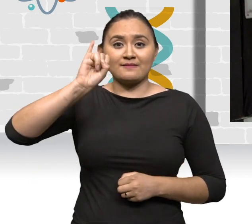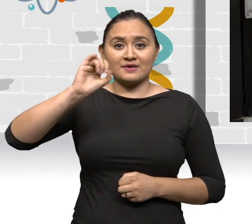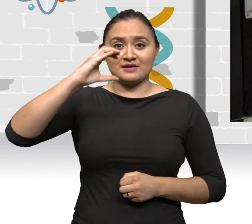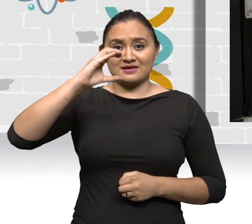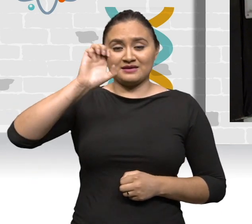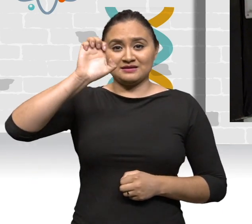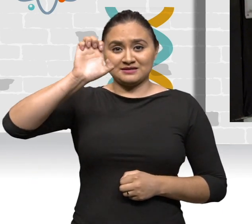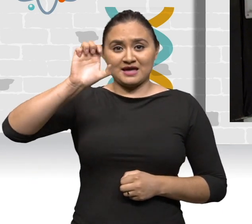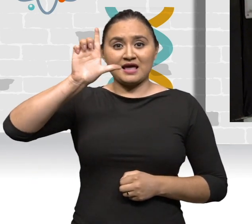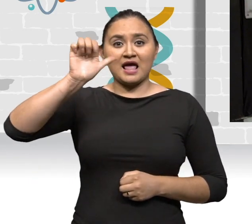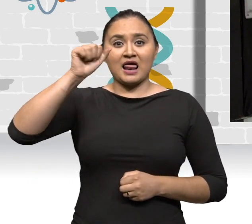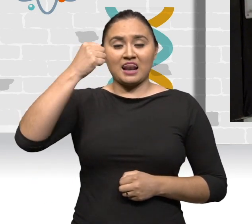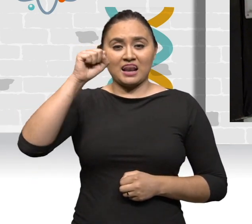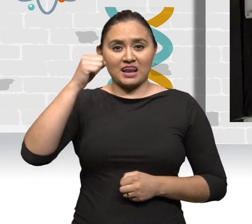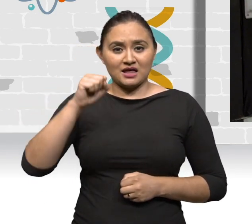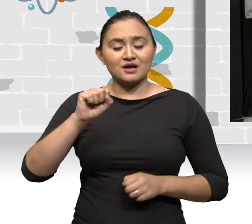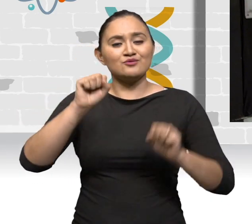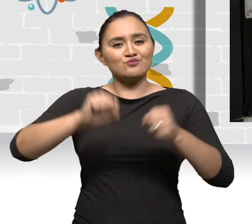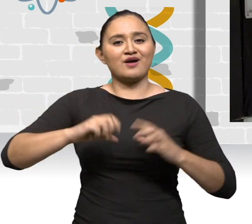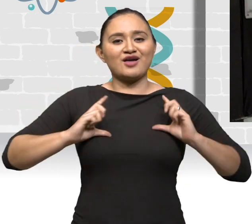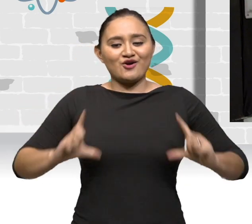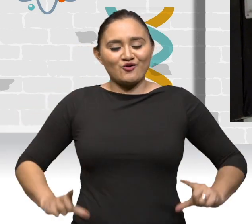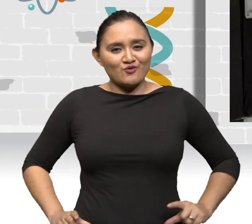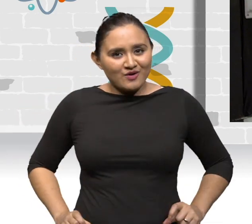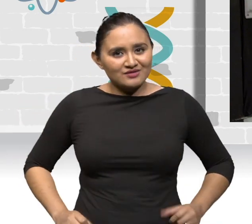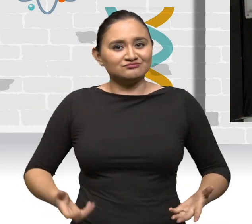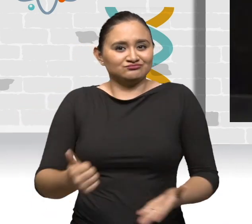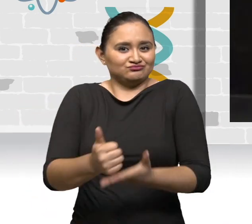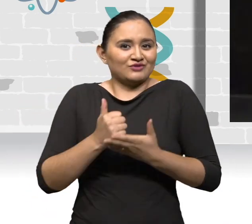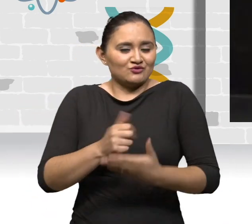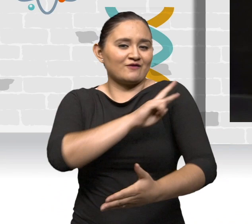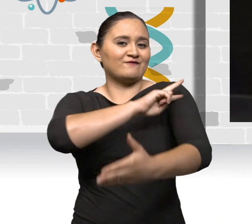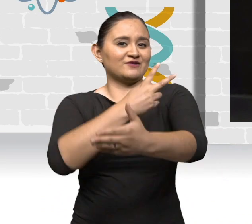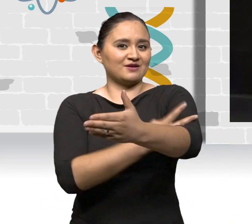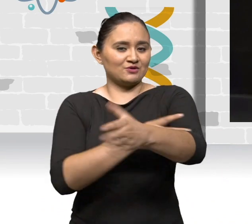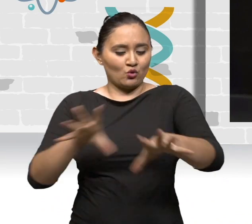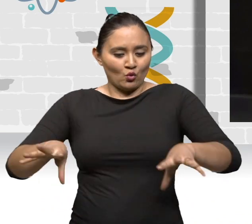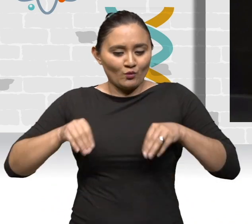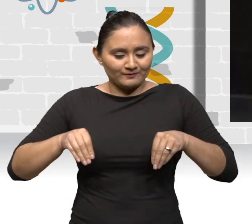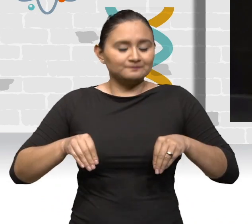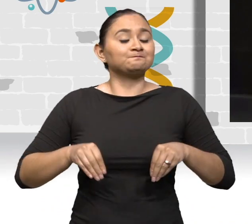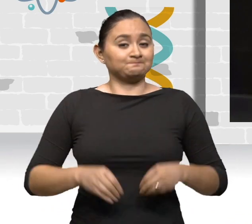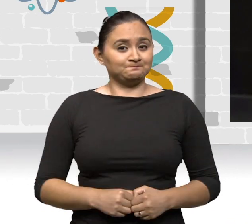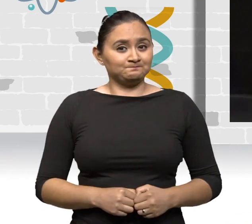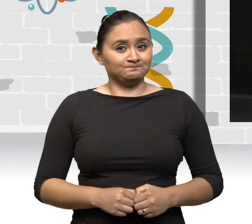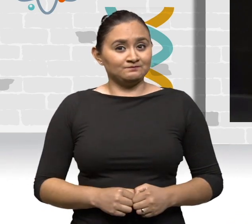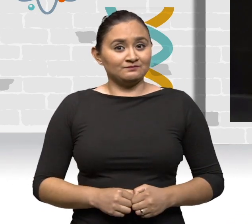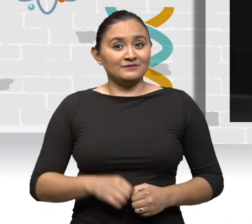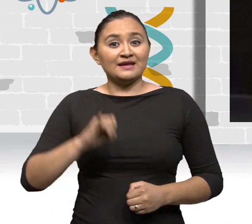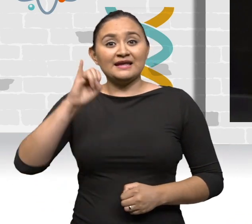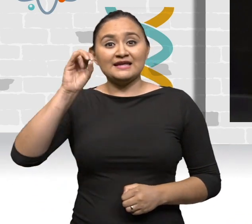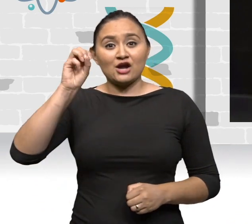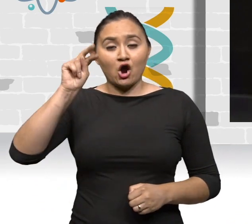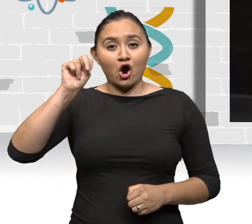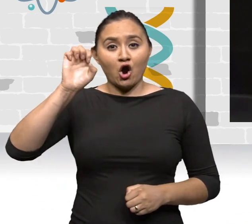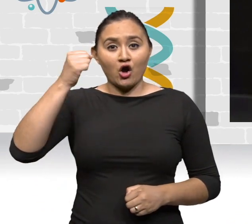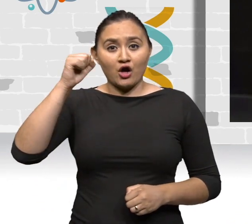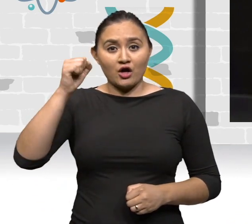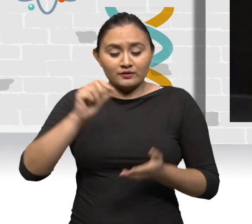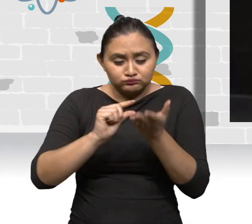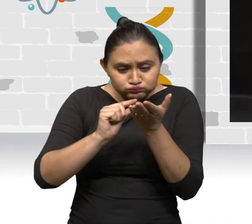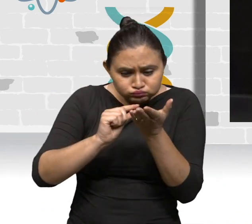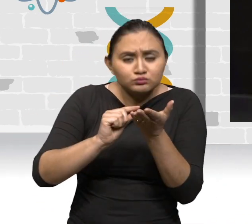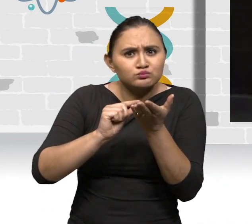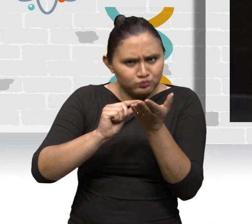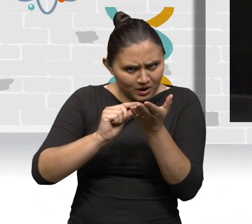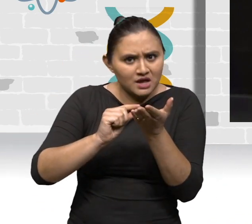se usa este proceso para permitir al cuerpo absorber mejor las vitaminas. Gracias a su capacidad para absorber iones, las partículas pueden